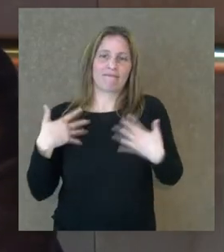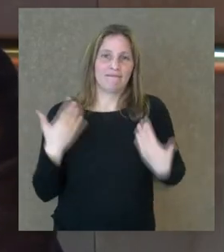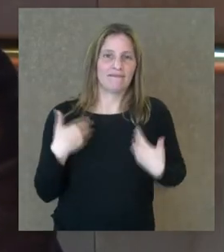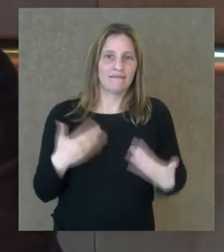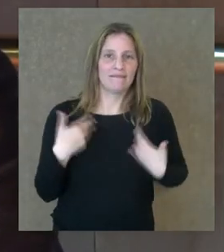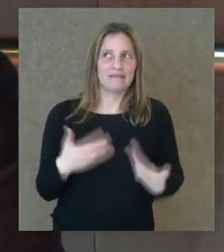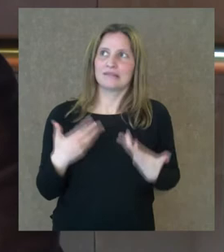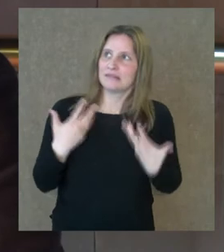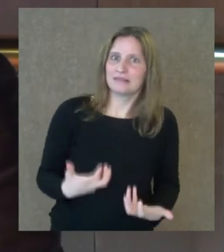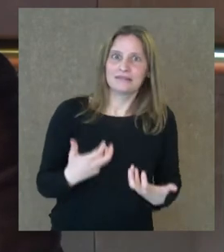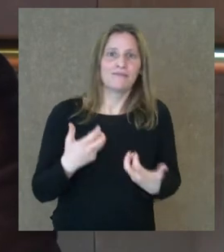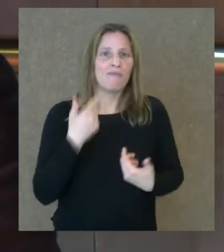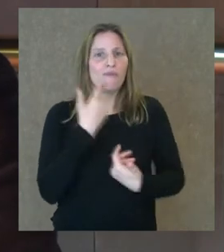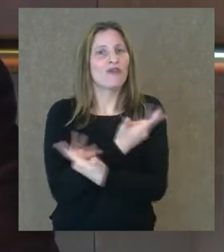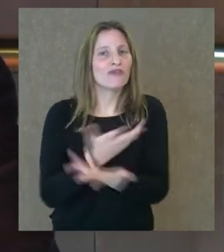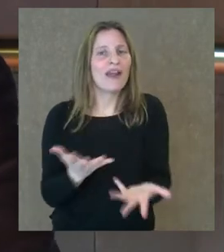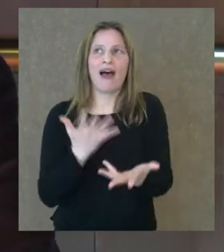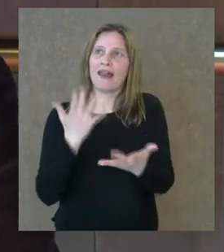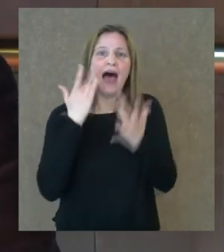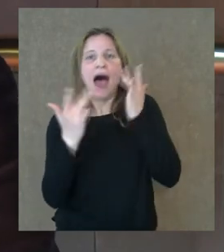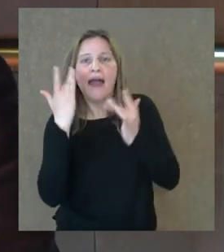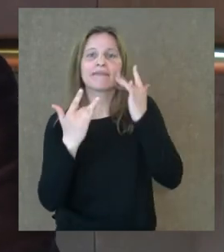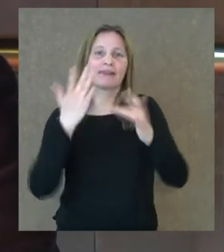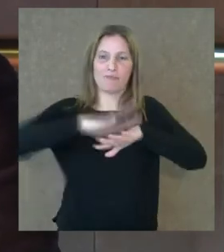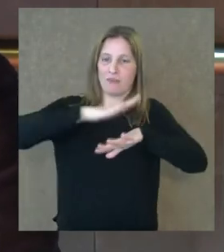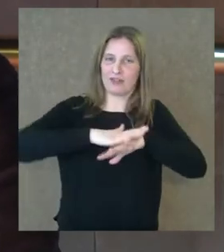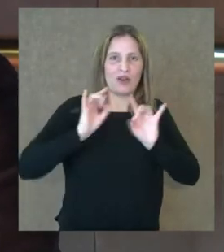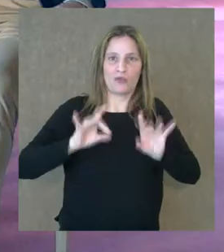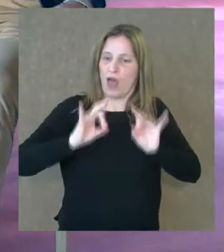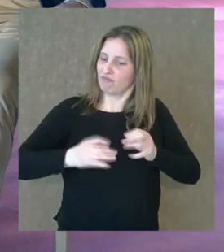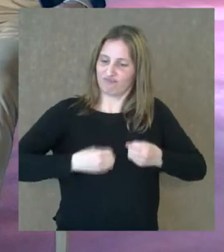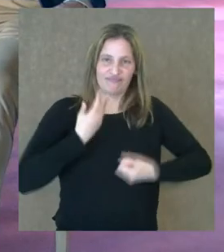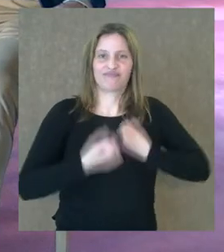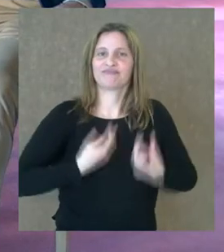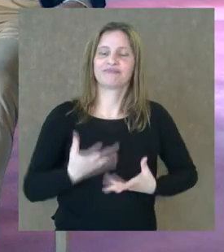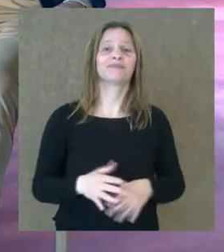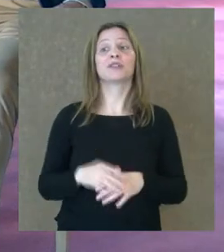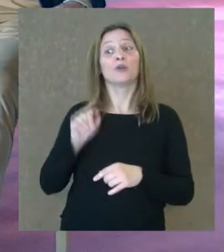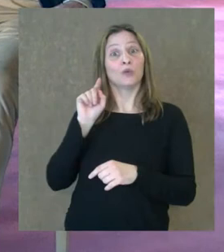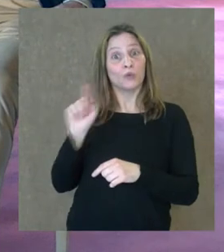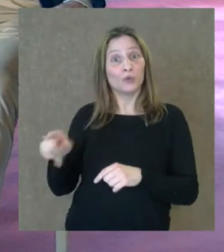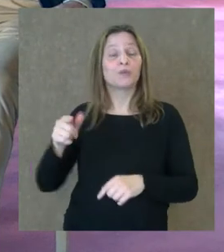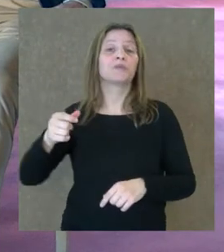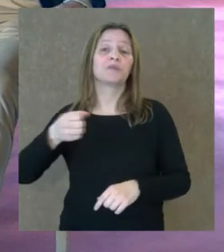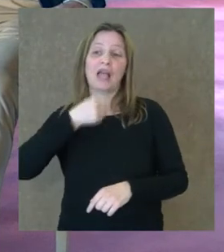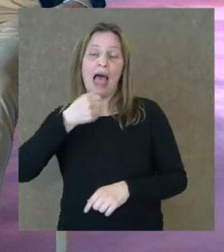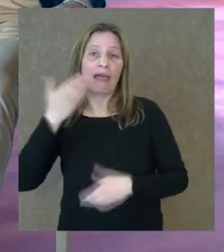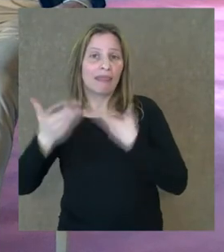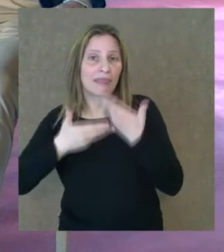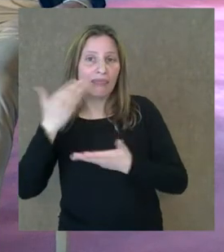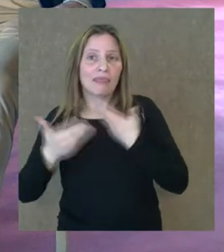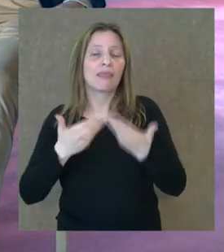con muchas ganas de entregarle al público el arte en vivo que es lo principal no en tu caso basta de interpretar